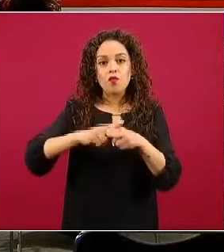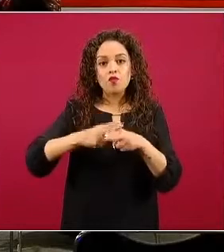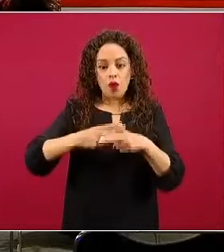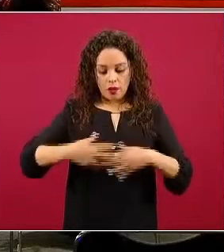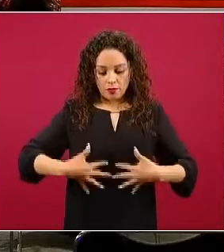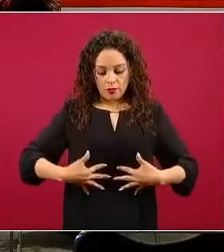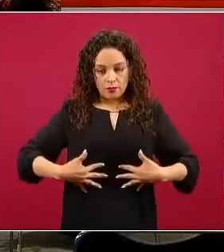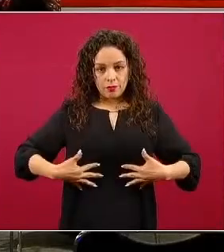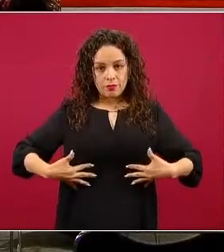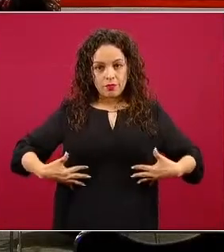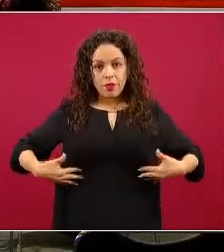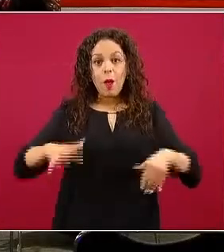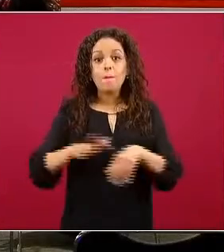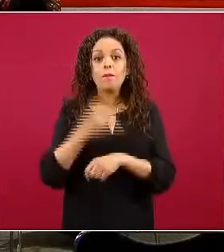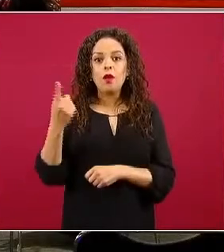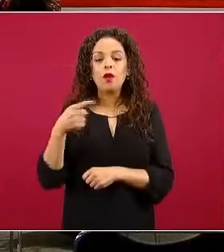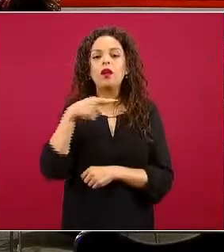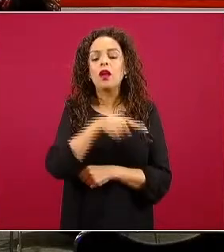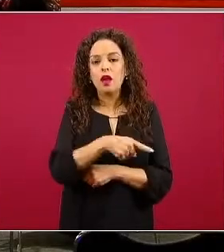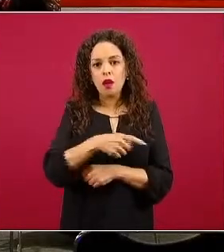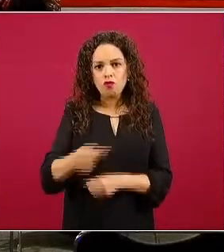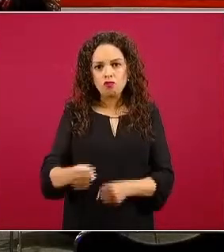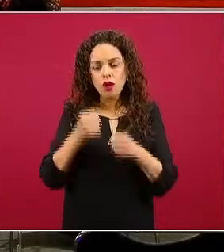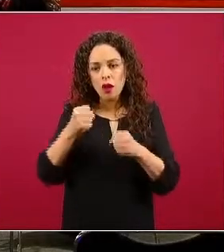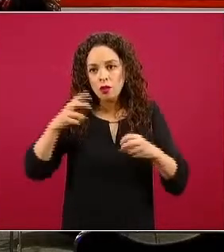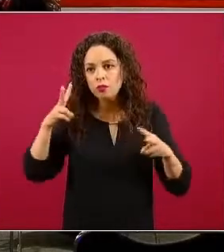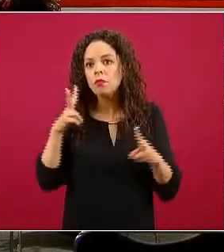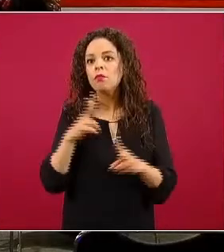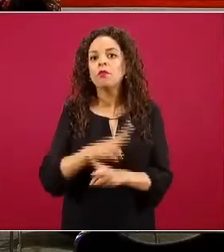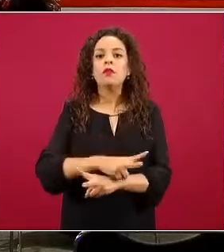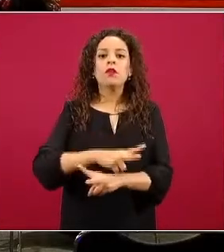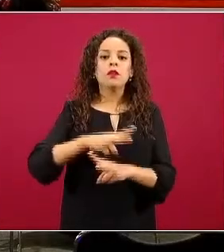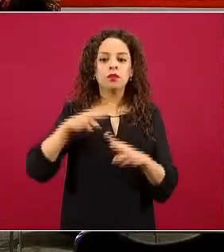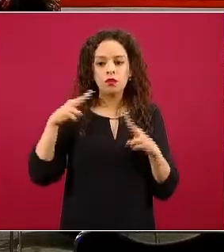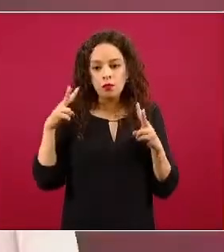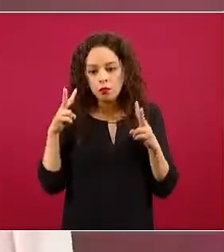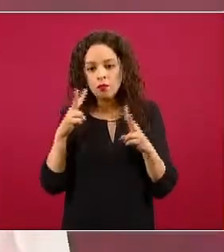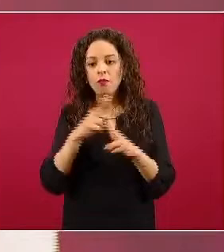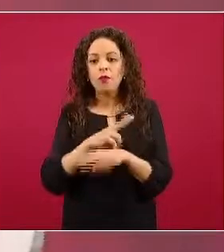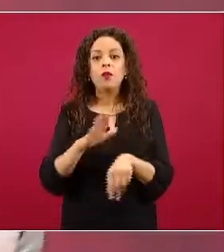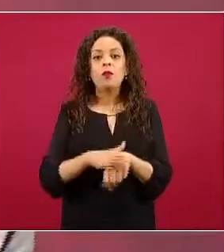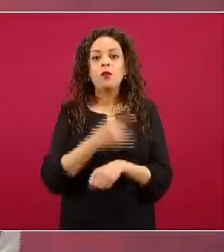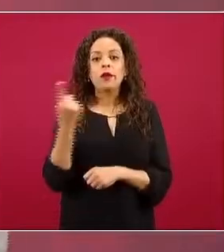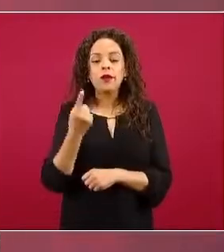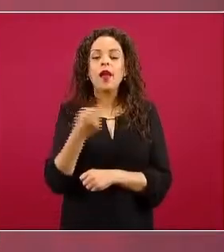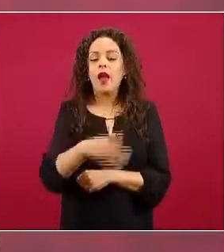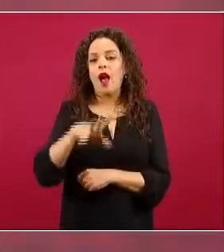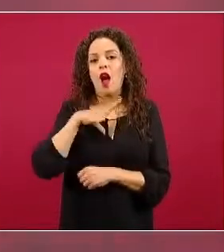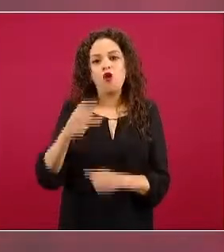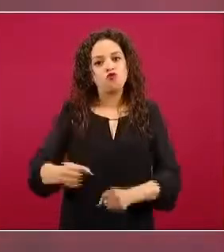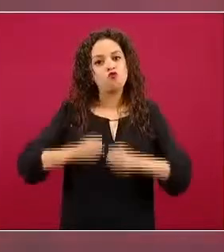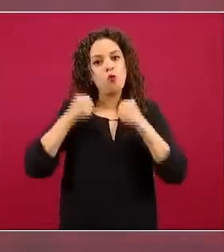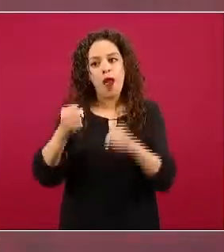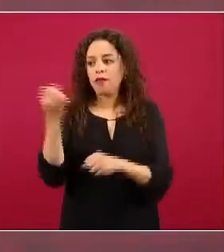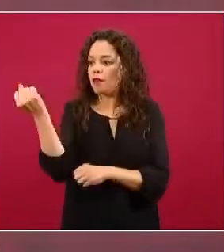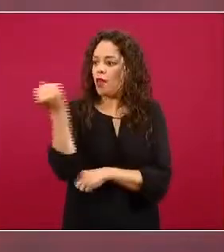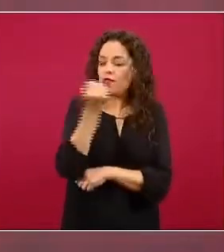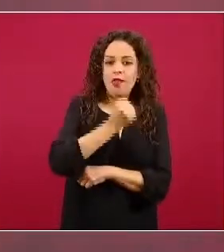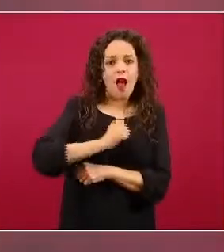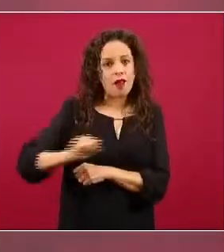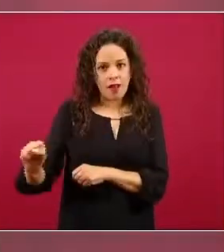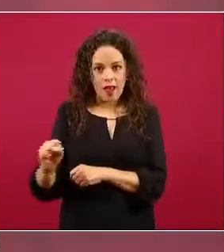esfuerzo que hace para respirar la bebé o el bebé por la diarrea tan tremenda que tiene,